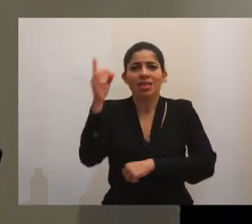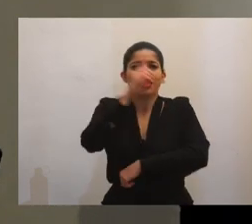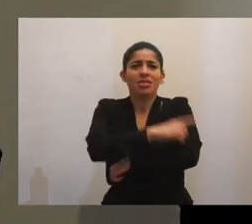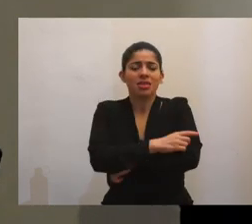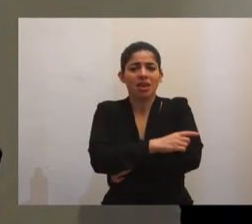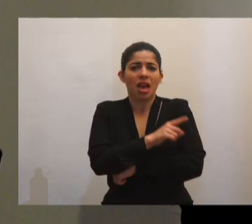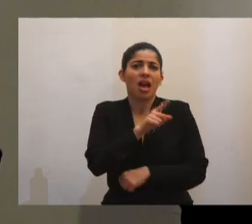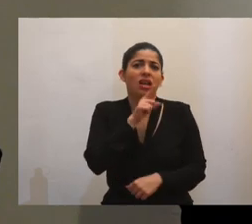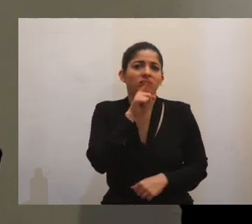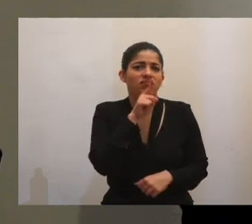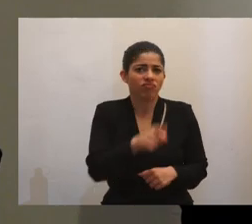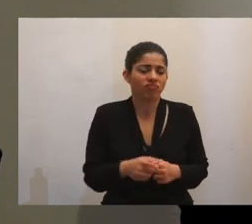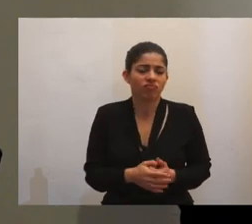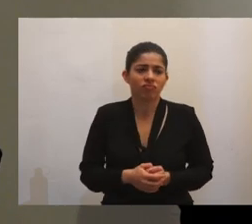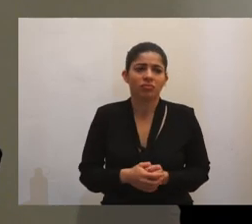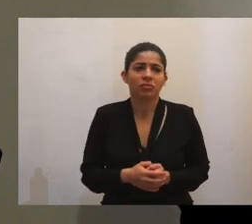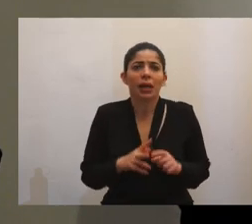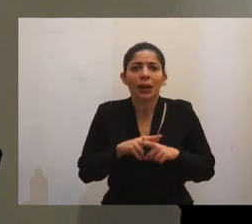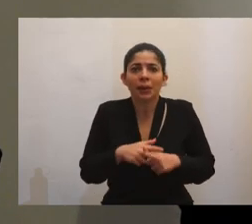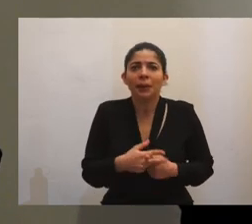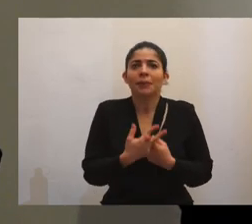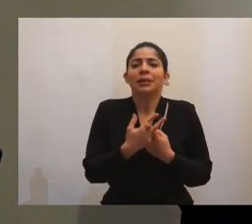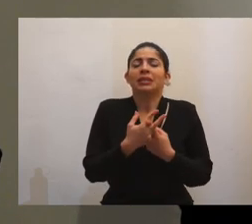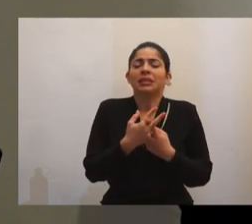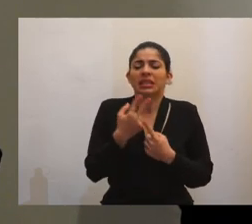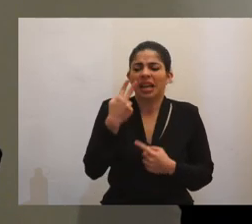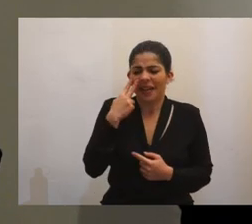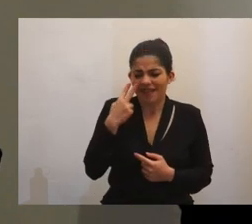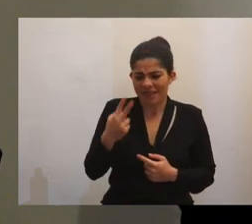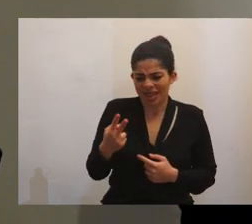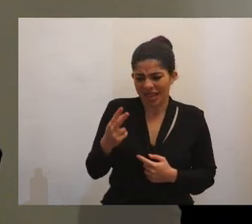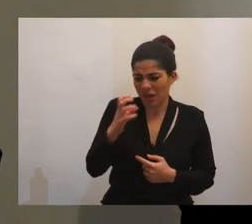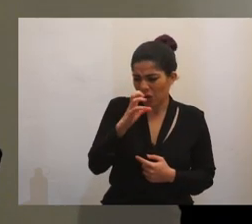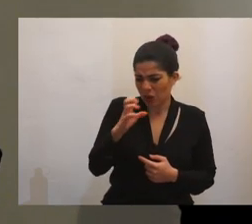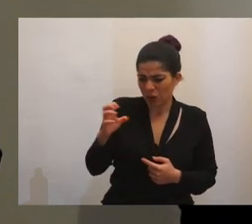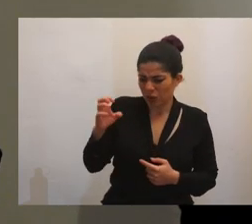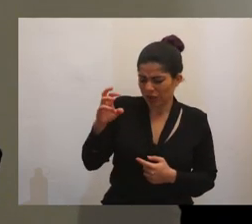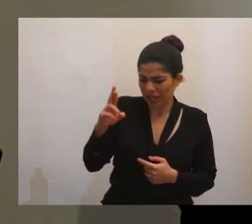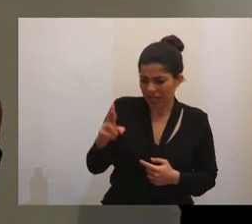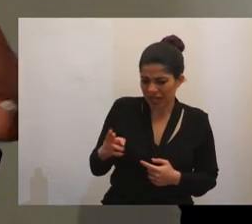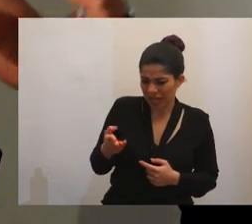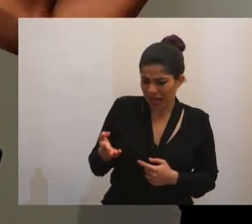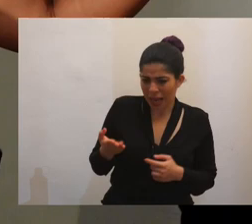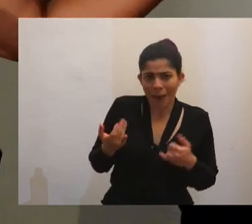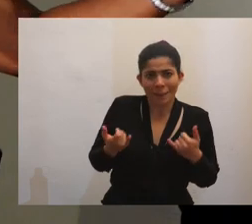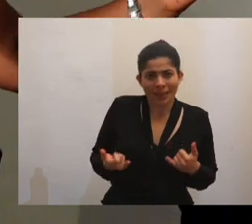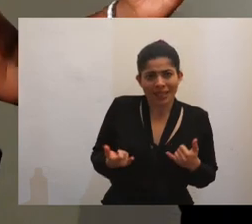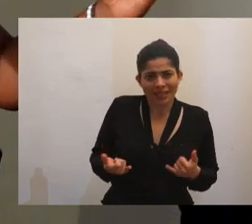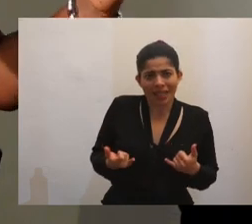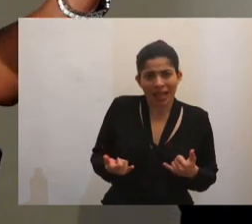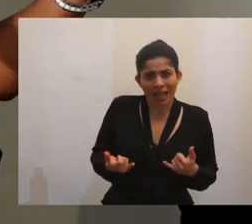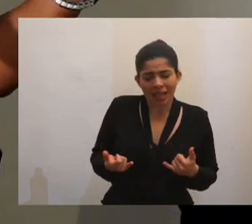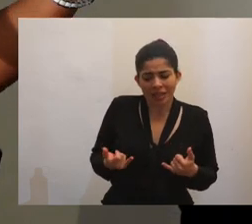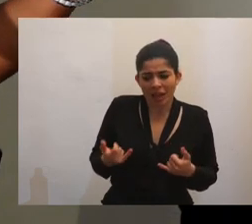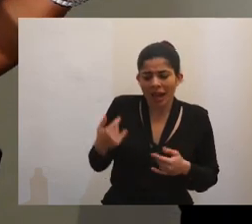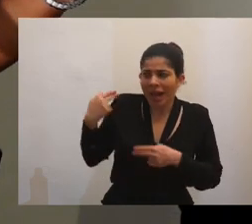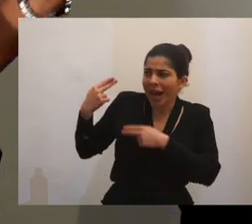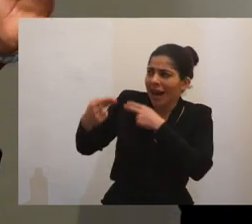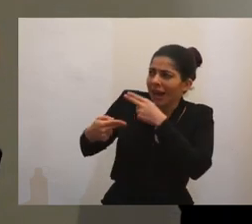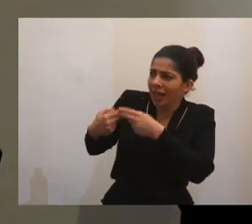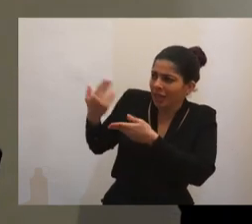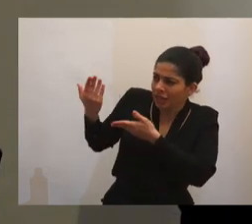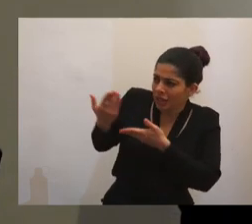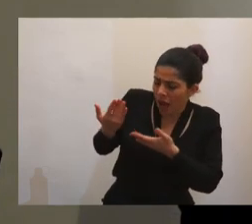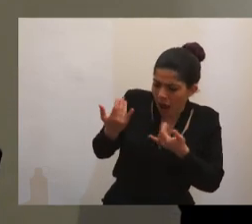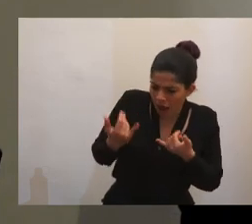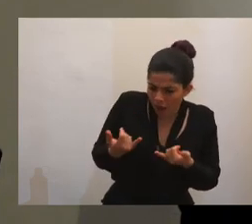en el que realmente empezamos a mirar a la Costa Rica del presente, lo que hemos heredado, por